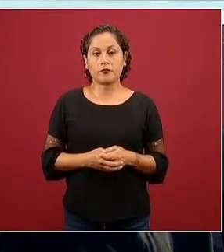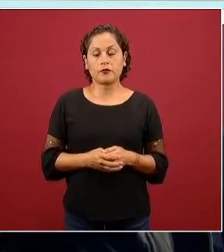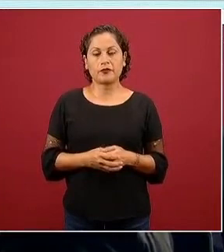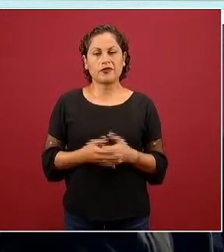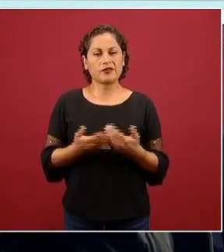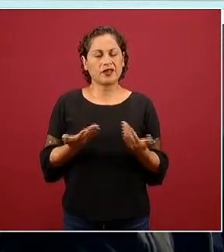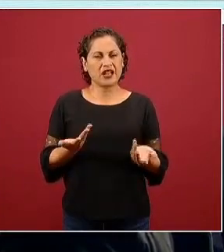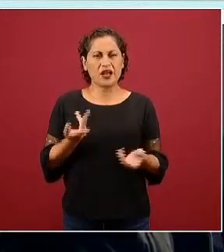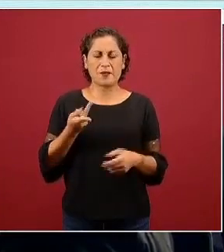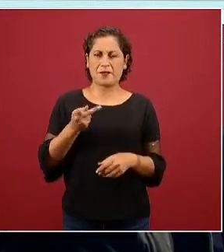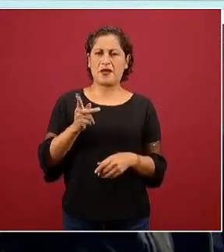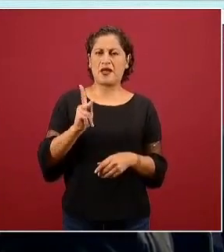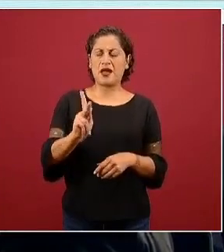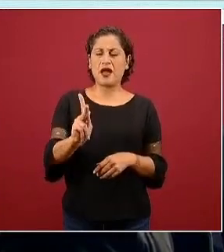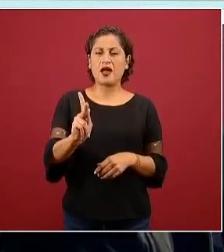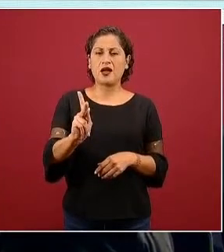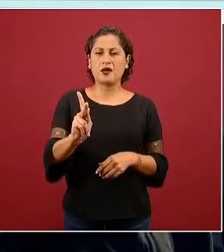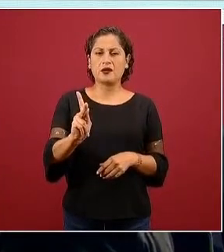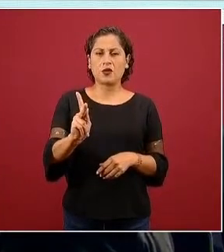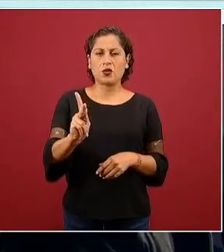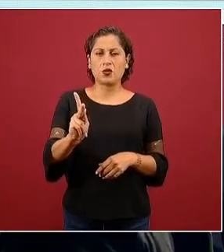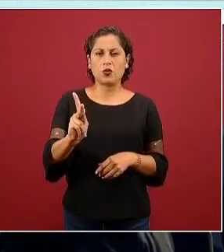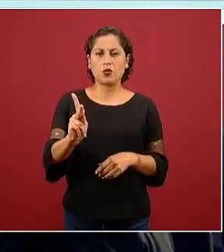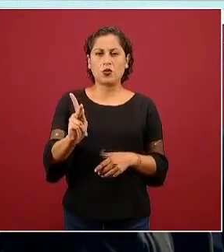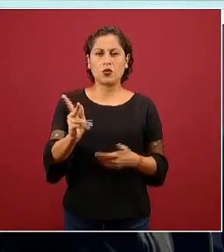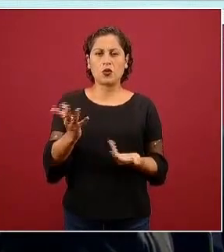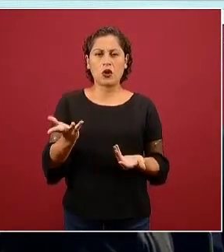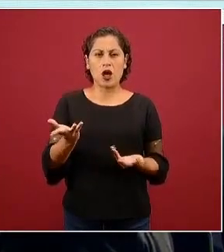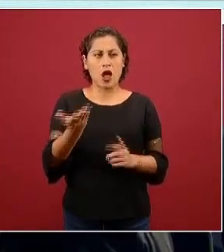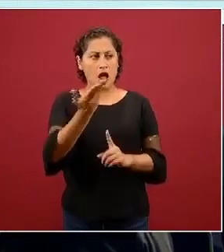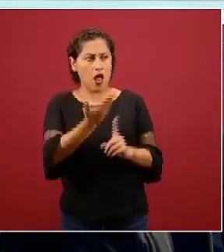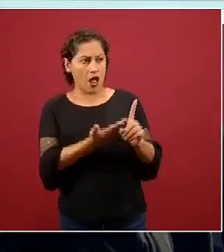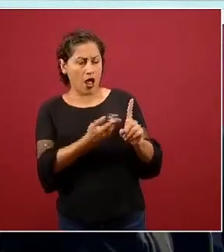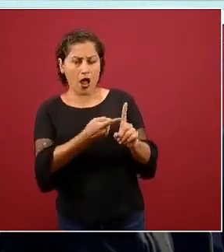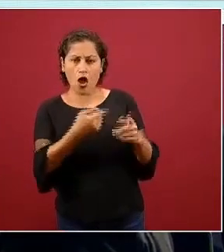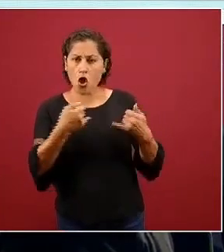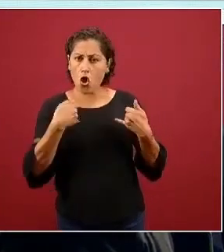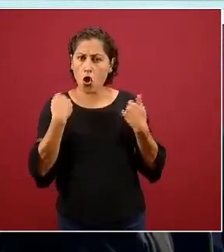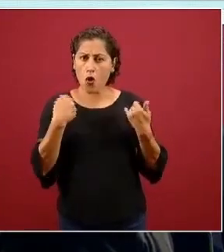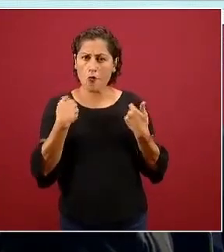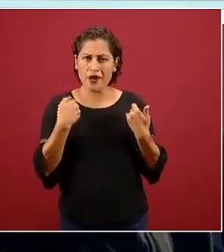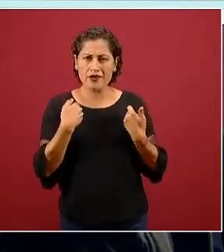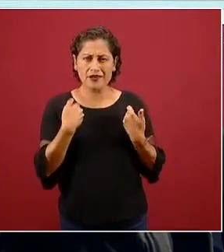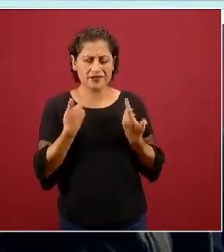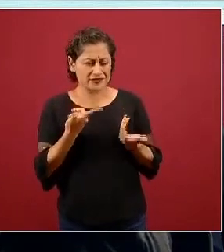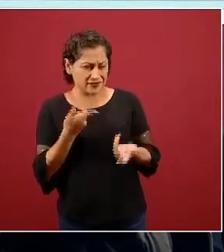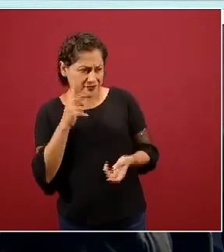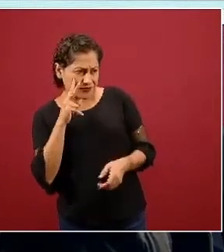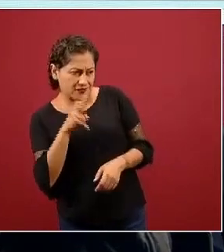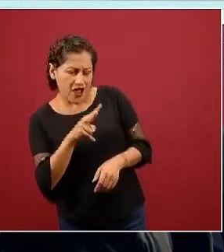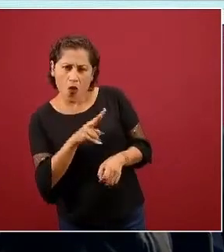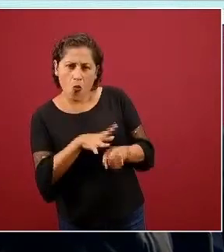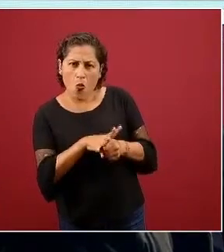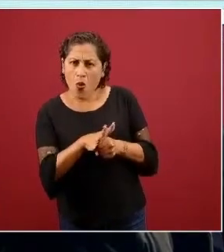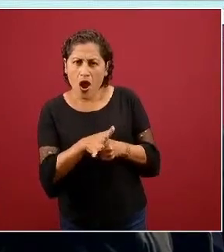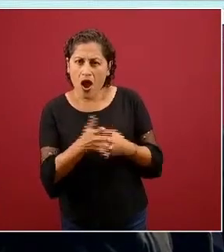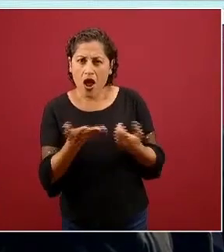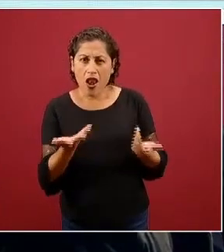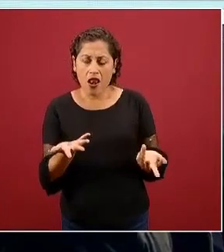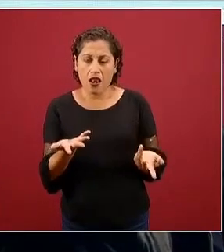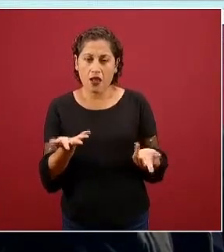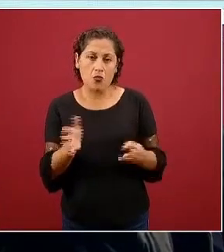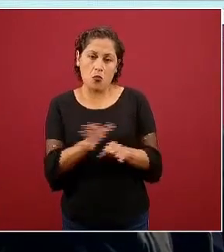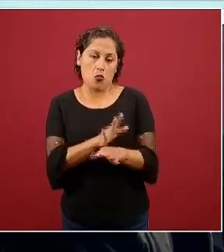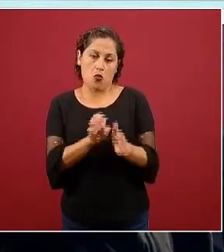¿cuáles son las principales reacciones que se pueden presentar en los adolescentes